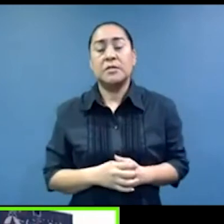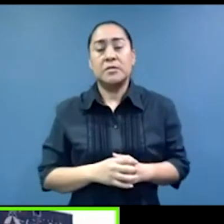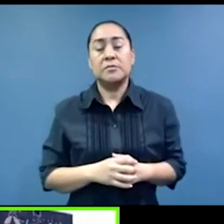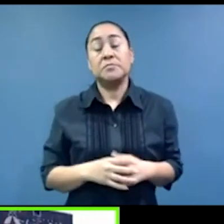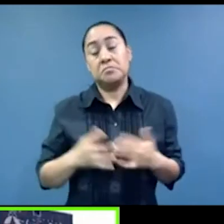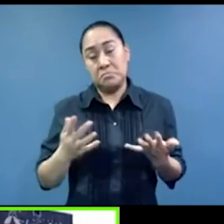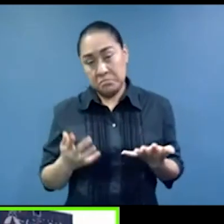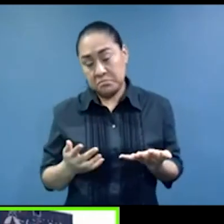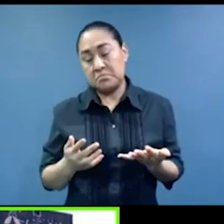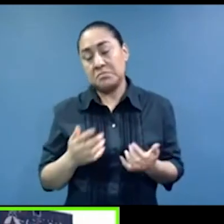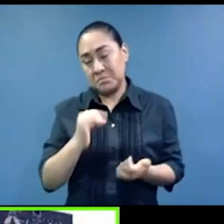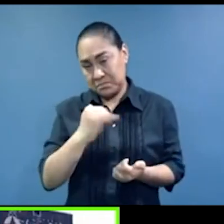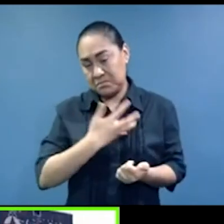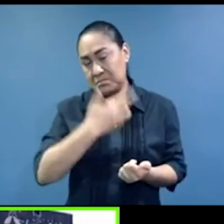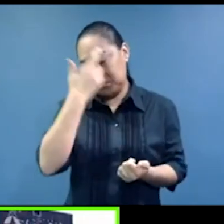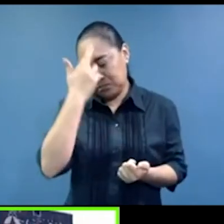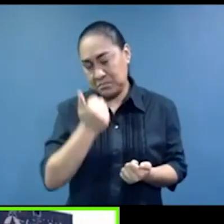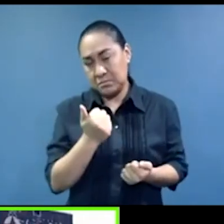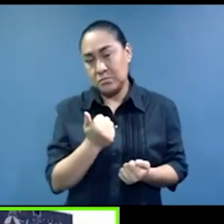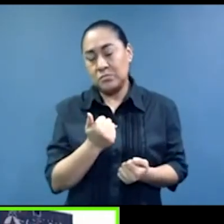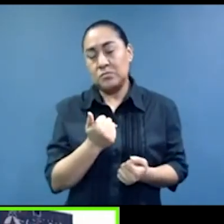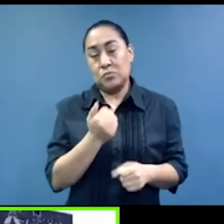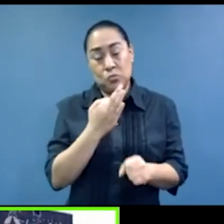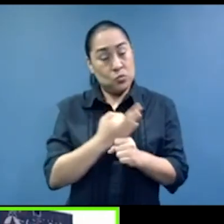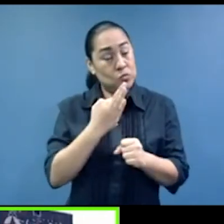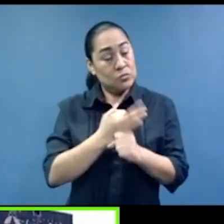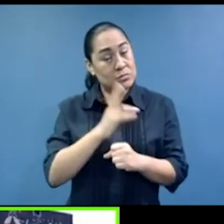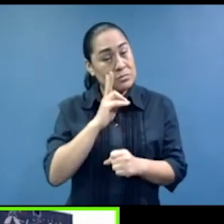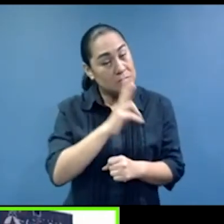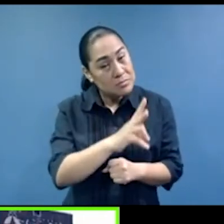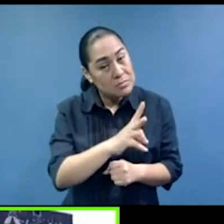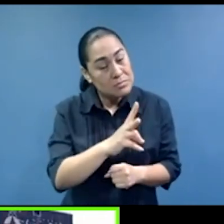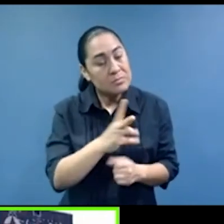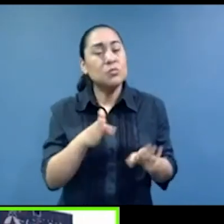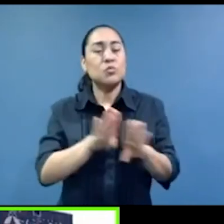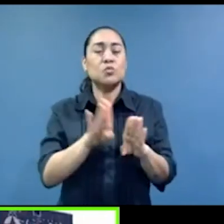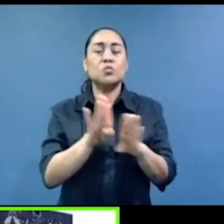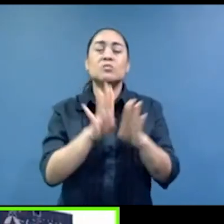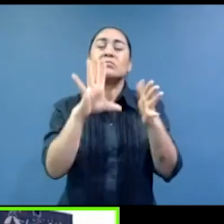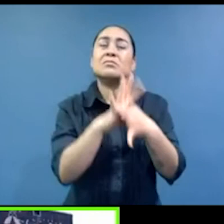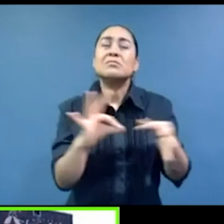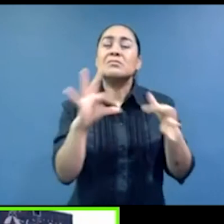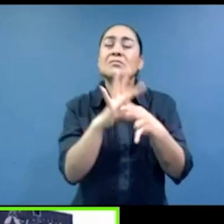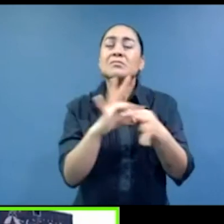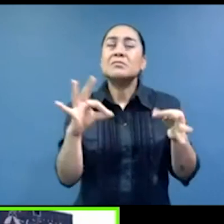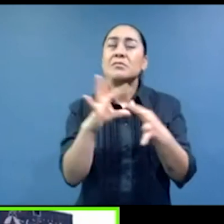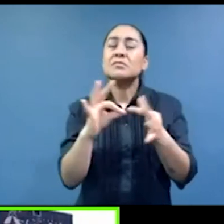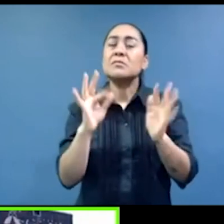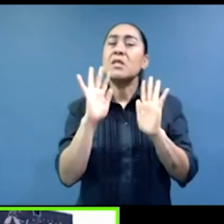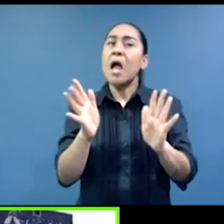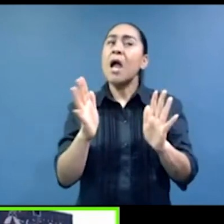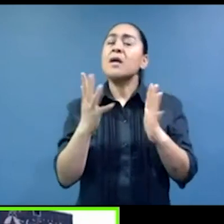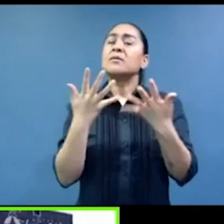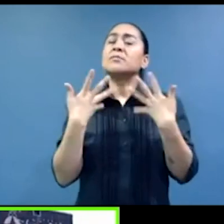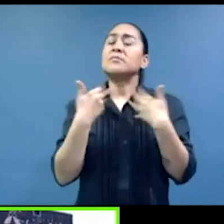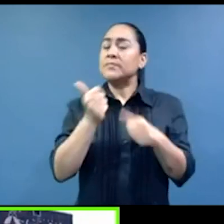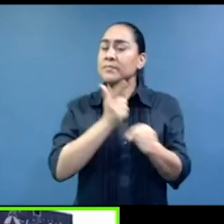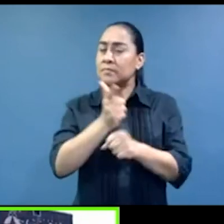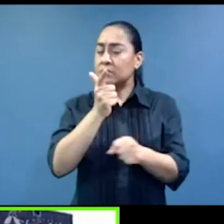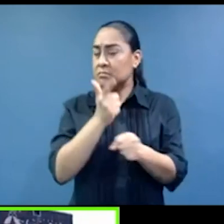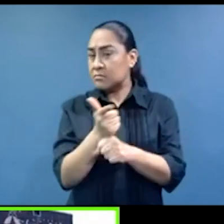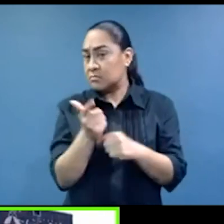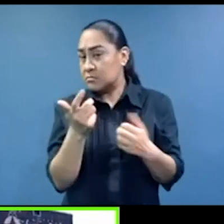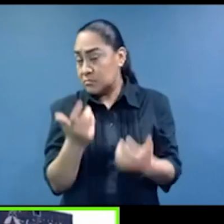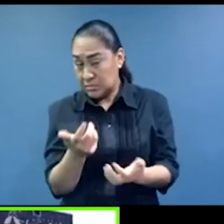claro, que esta manera de mencionarlo es para hacer conciencia de que no es